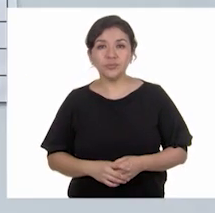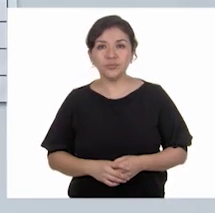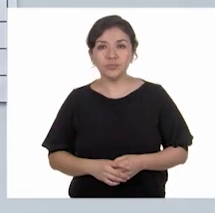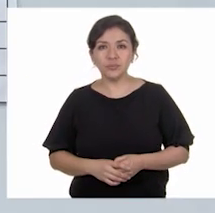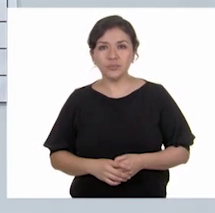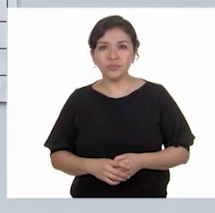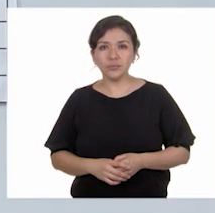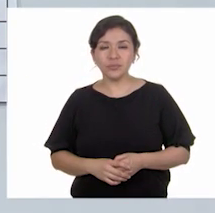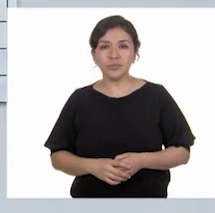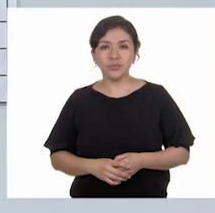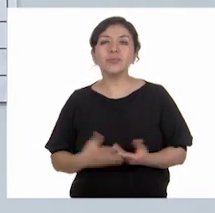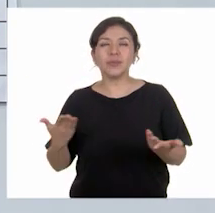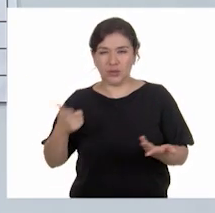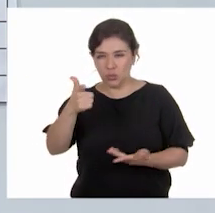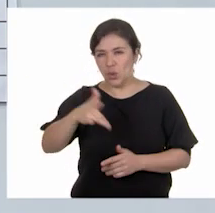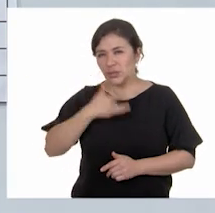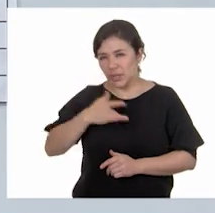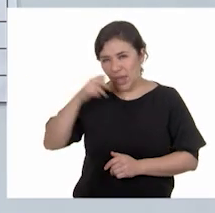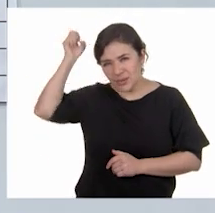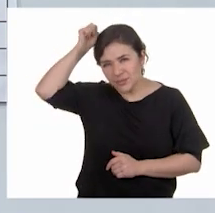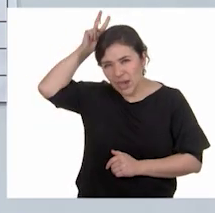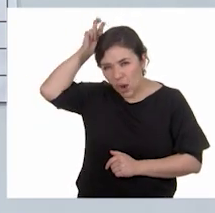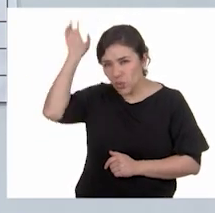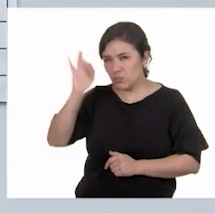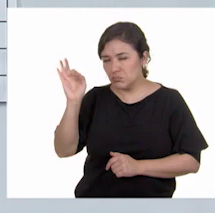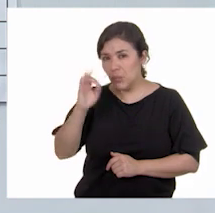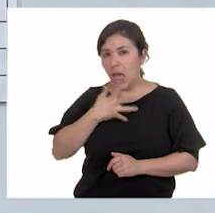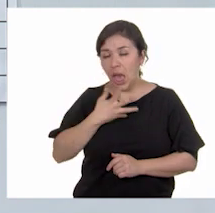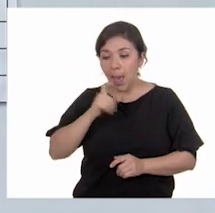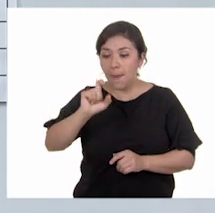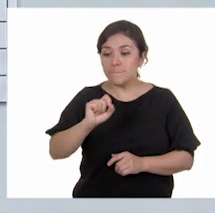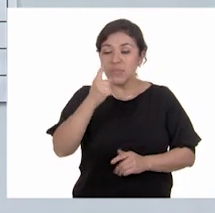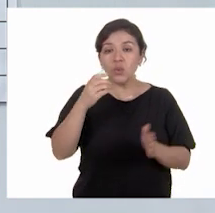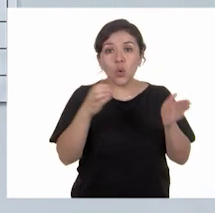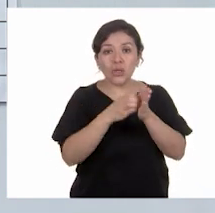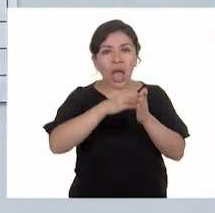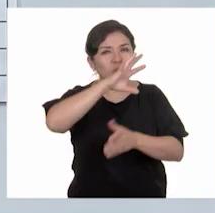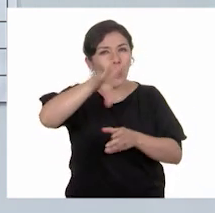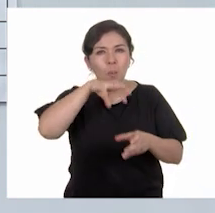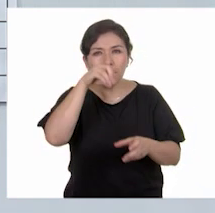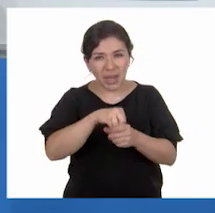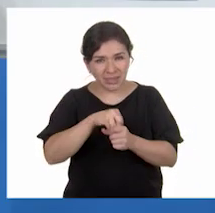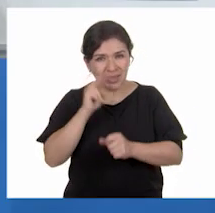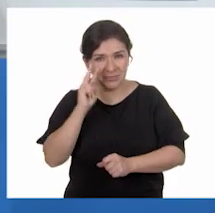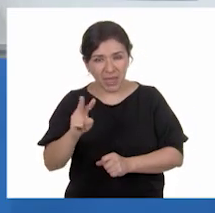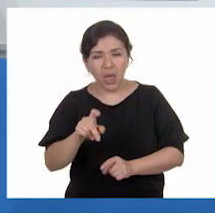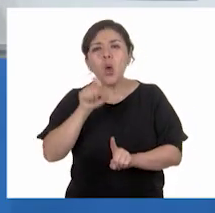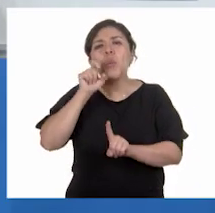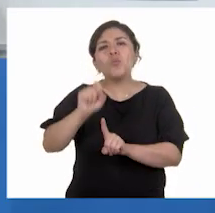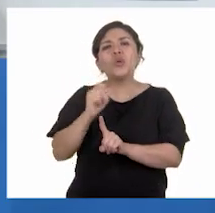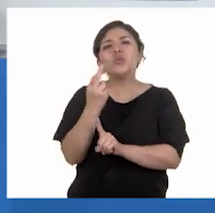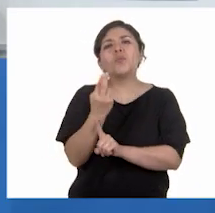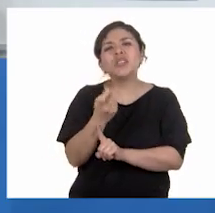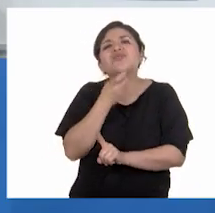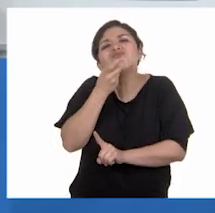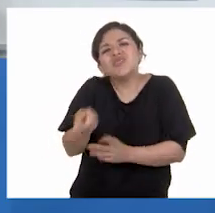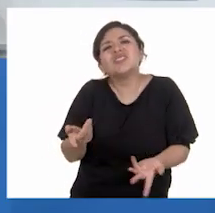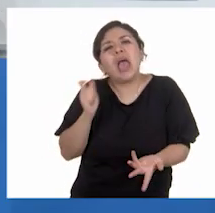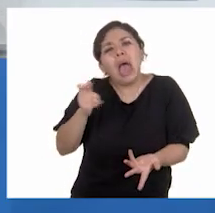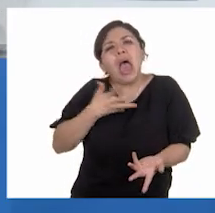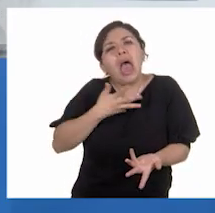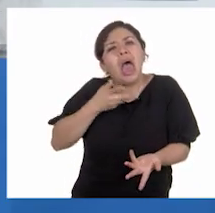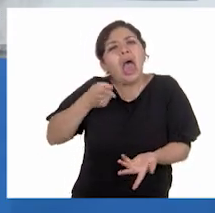21.25. A ver, Raulito, si ya tenemos 21 charolas completas, el punto 25, ¿qué dijimos